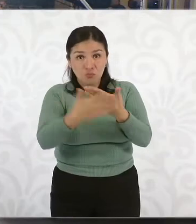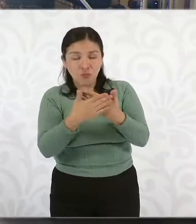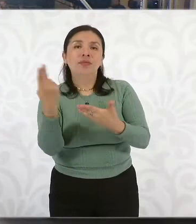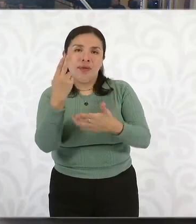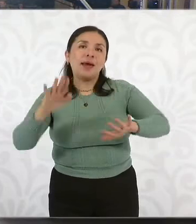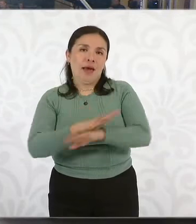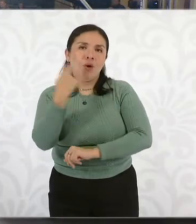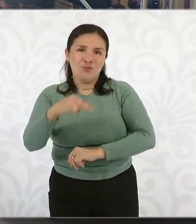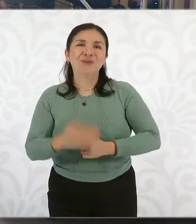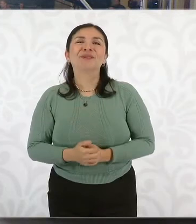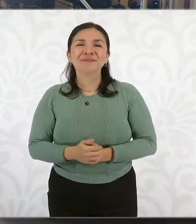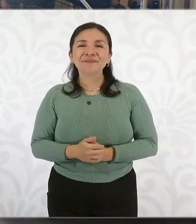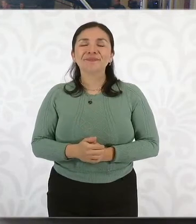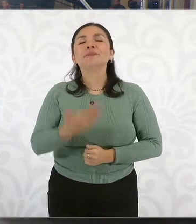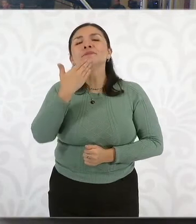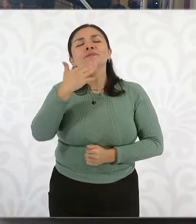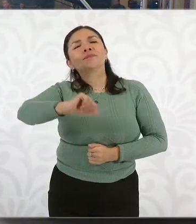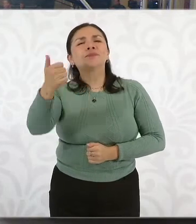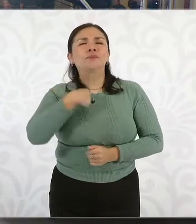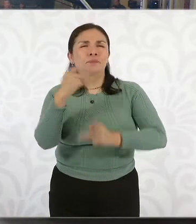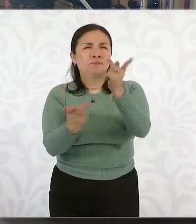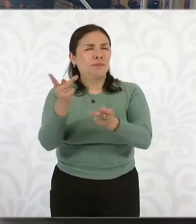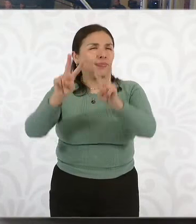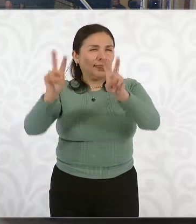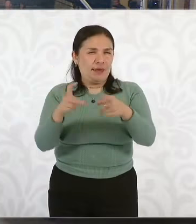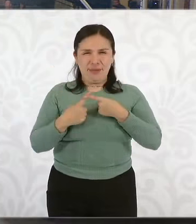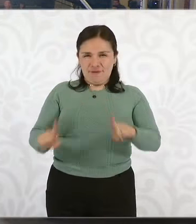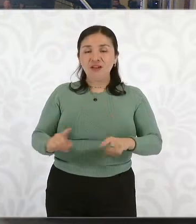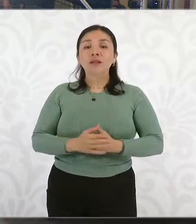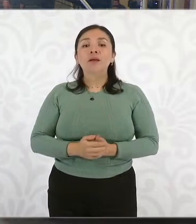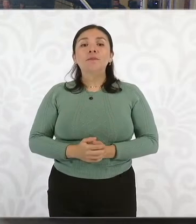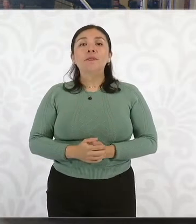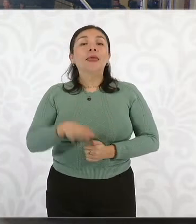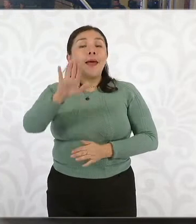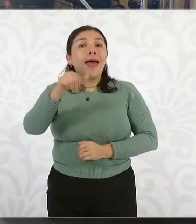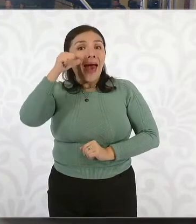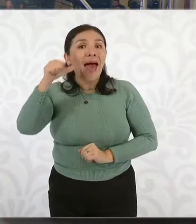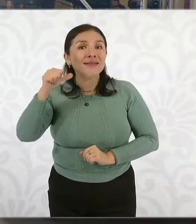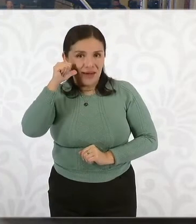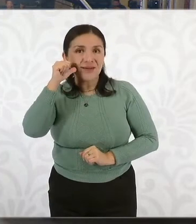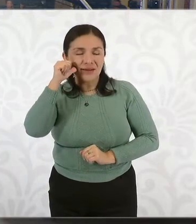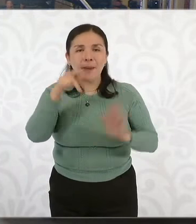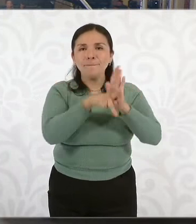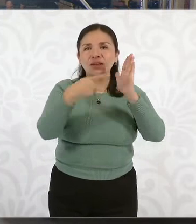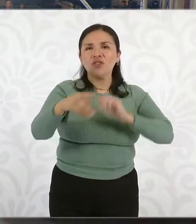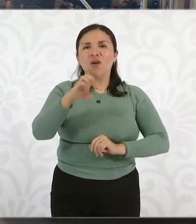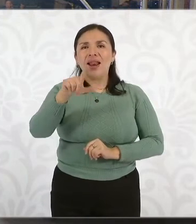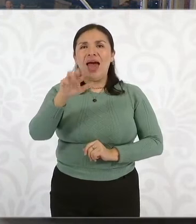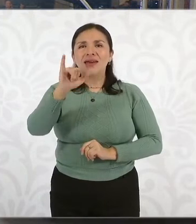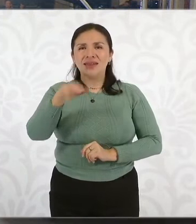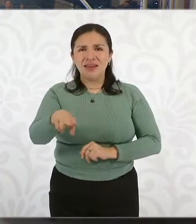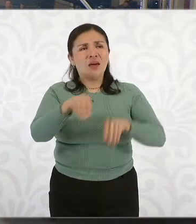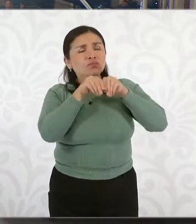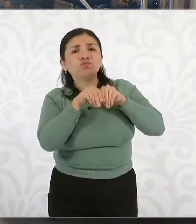otro lado, Presidenta, cambiando un poco de tema, el día de ayer el diario El Clarín dio a